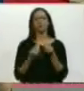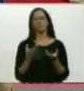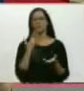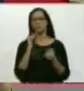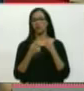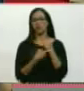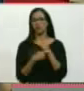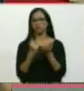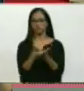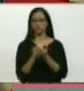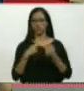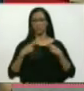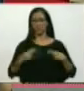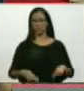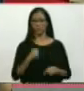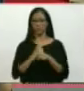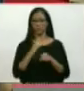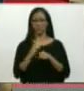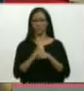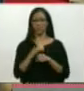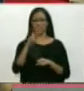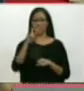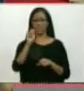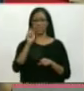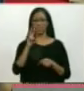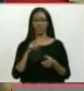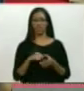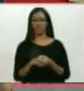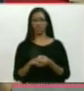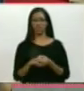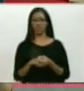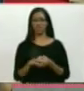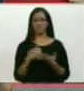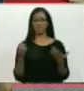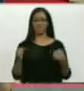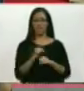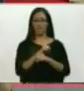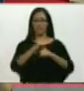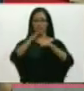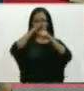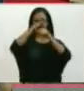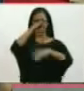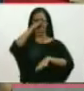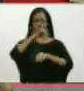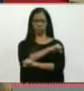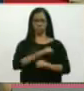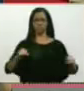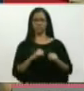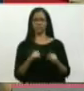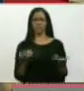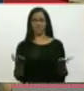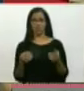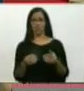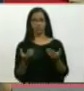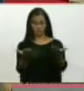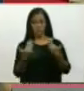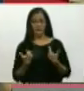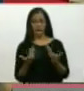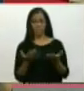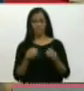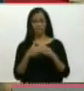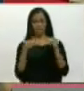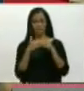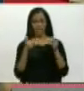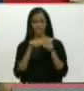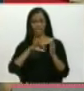ayuda humanitaria para los trabajadores de BTV? Tírale una bomba de dólares, un depósito de dólares, todo eso que está robado. Por ejemplo,